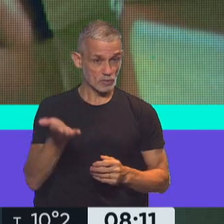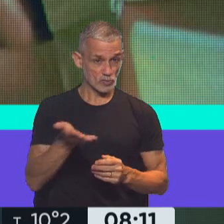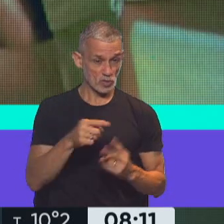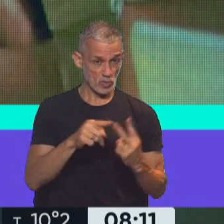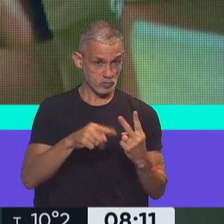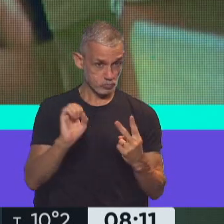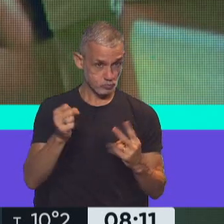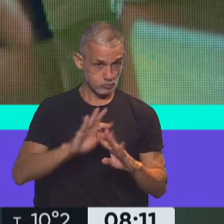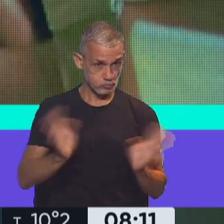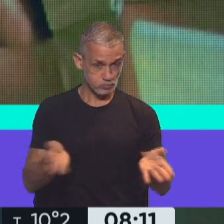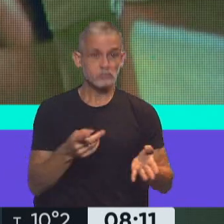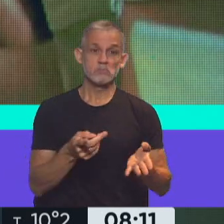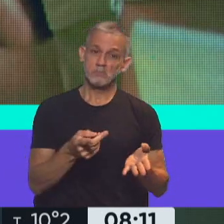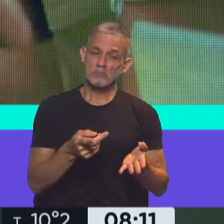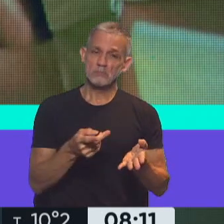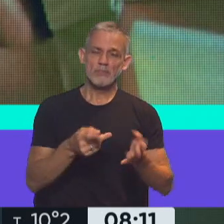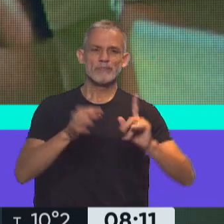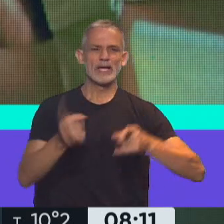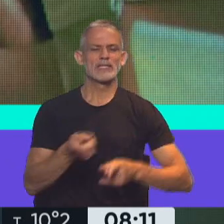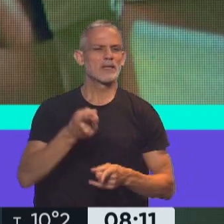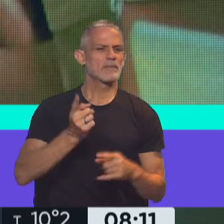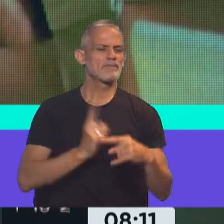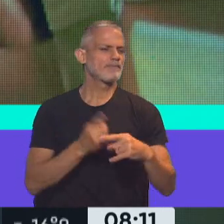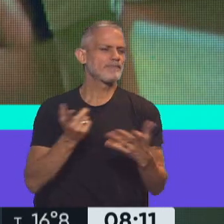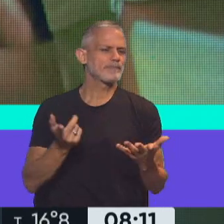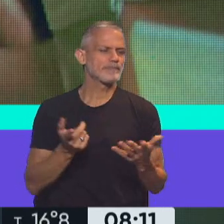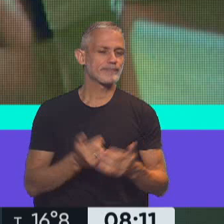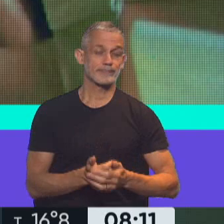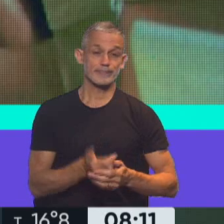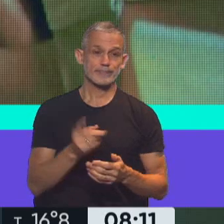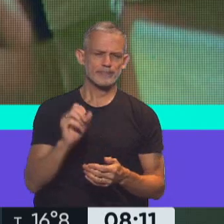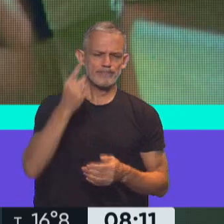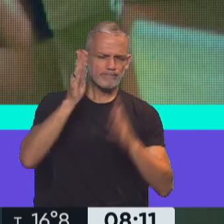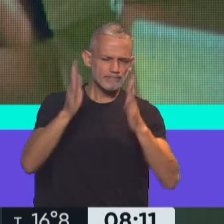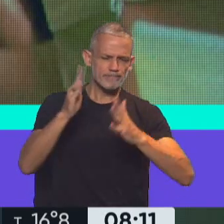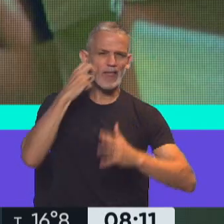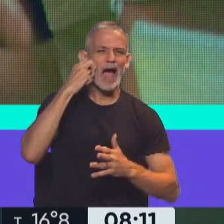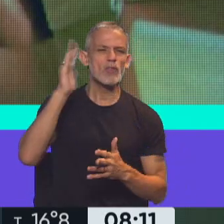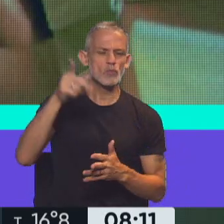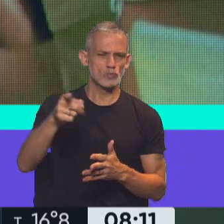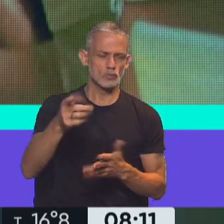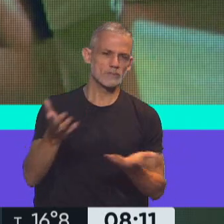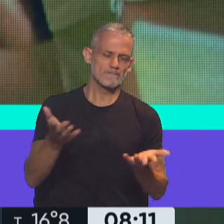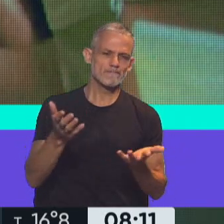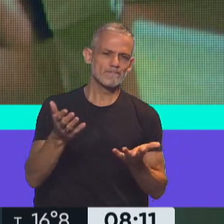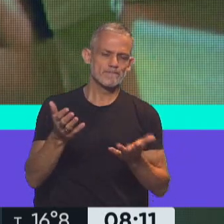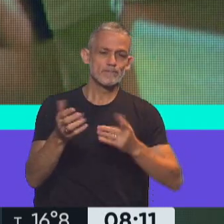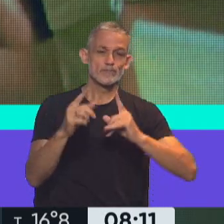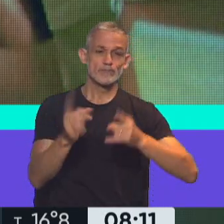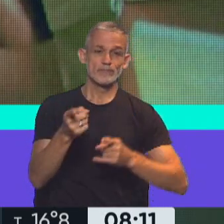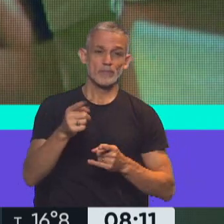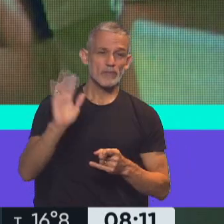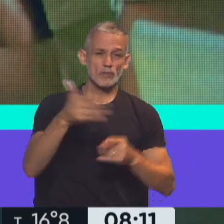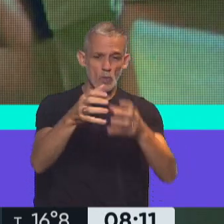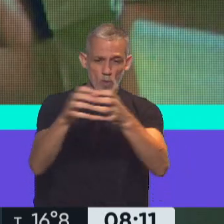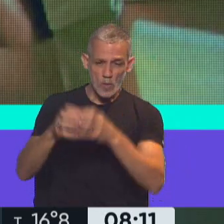de vacunas aplicadas a su vez el hecho de haber tenido digamos priorizados a los adultos mayores priorizados a todos los